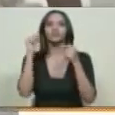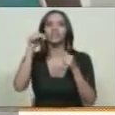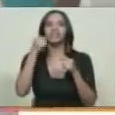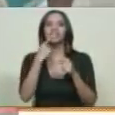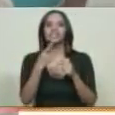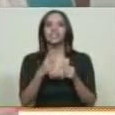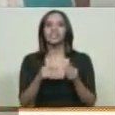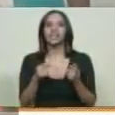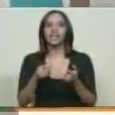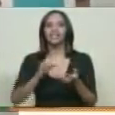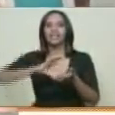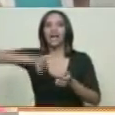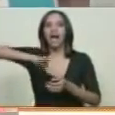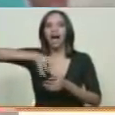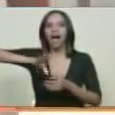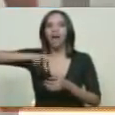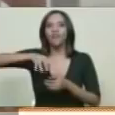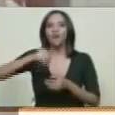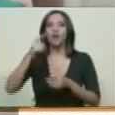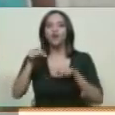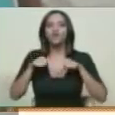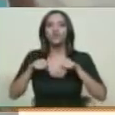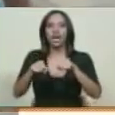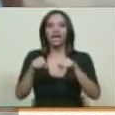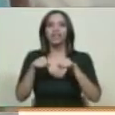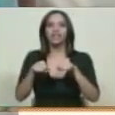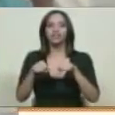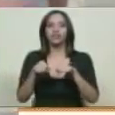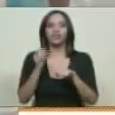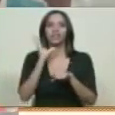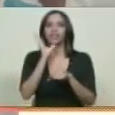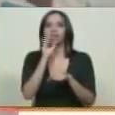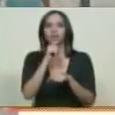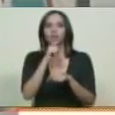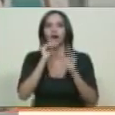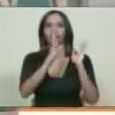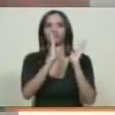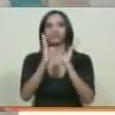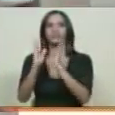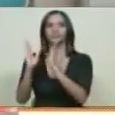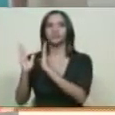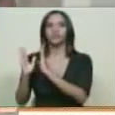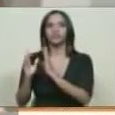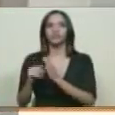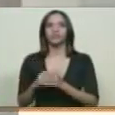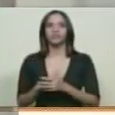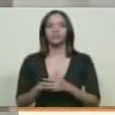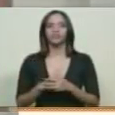este agua se lo colocaron solamente en un carrito, ¿verdad? Y no hay en un anaquel. Está en los